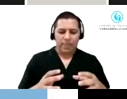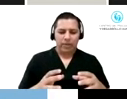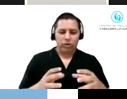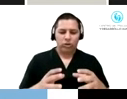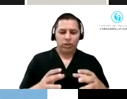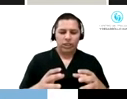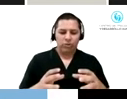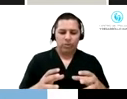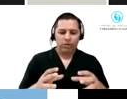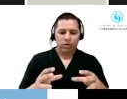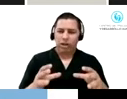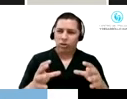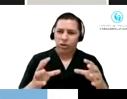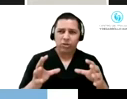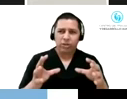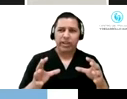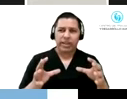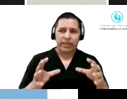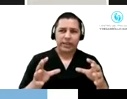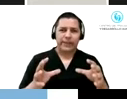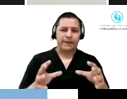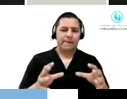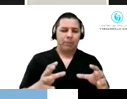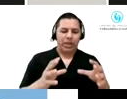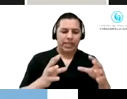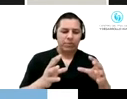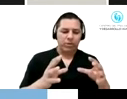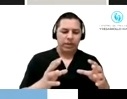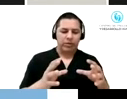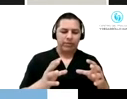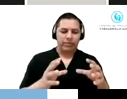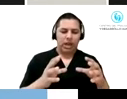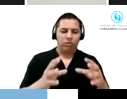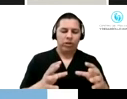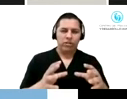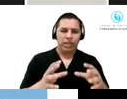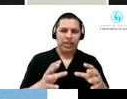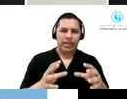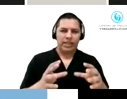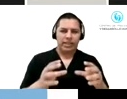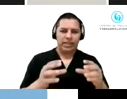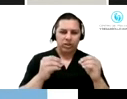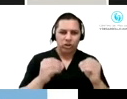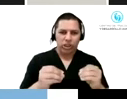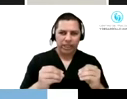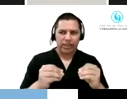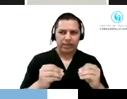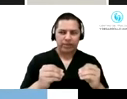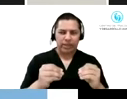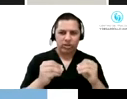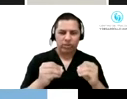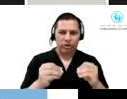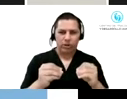Entonces, nosotros estamos viendo a dos niños diferentes. Estamos viendo a un niño que se le dice, no